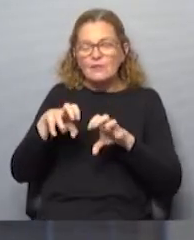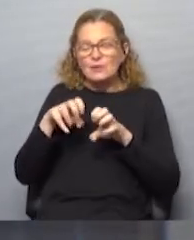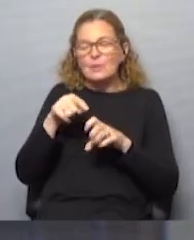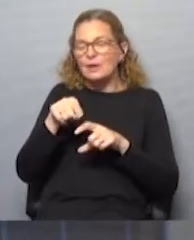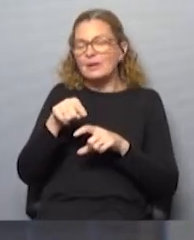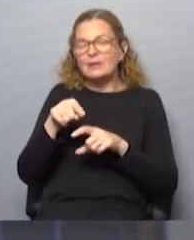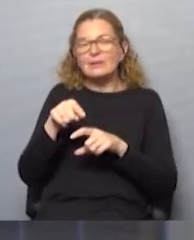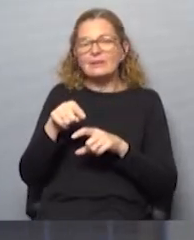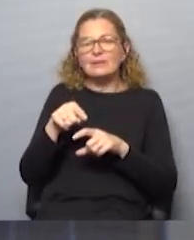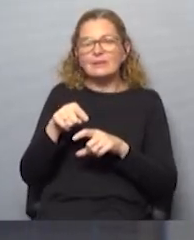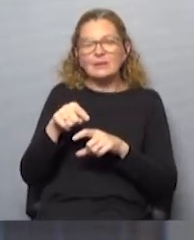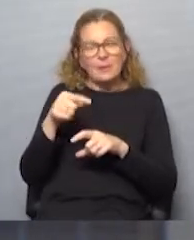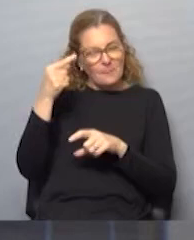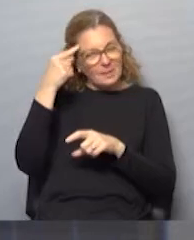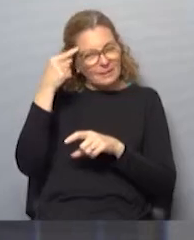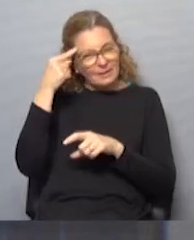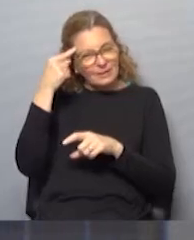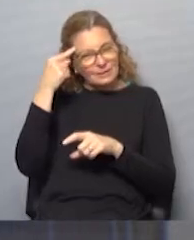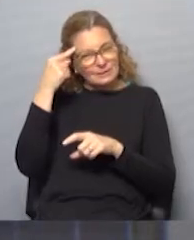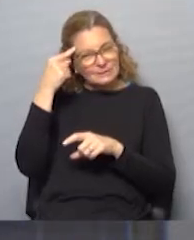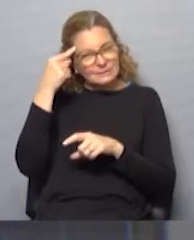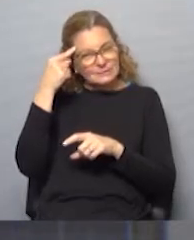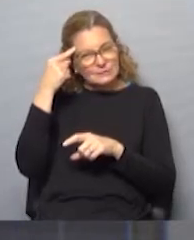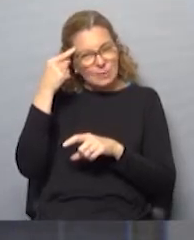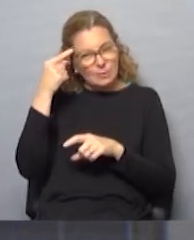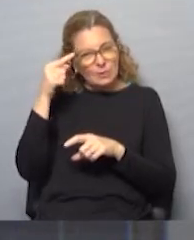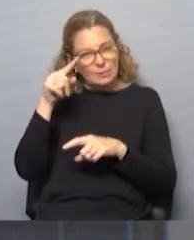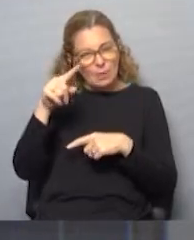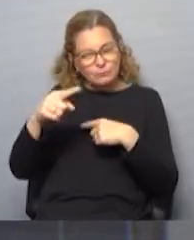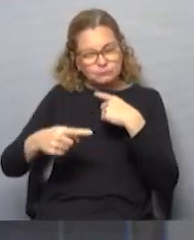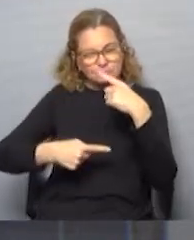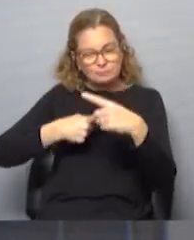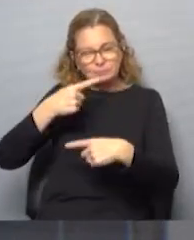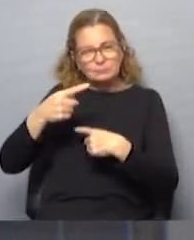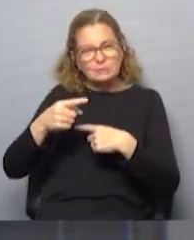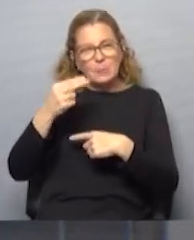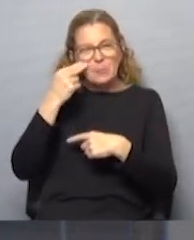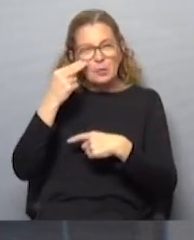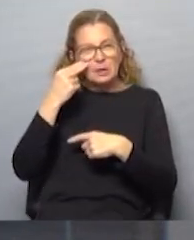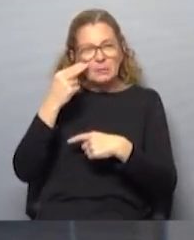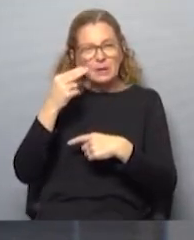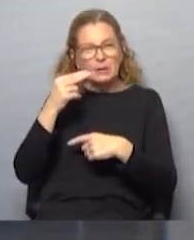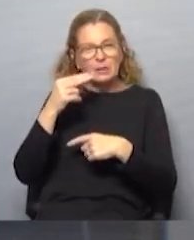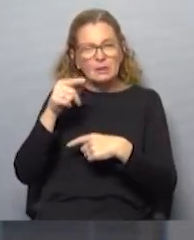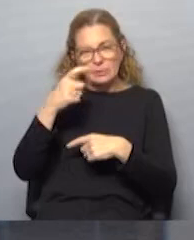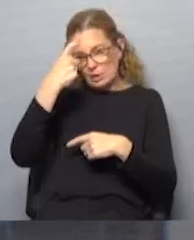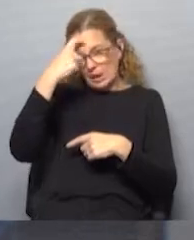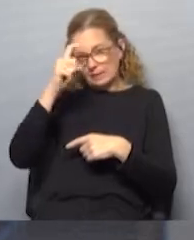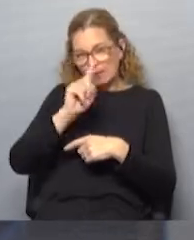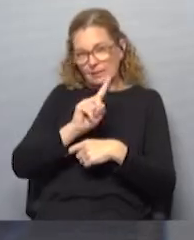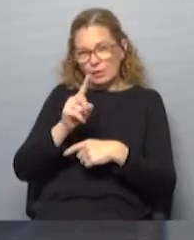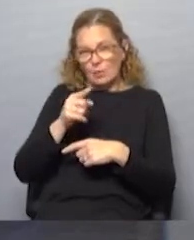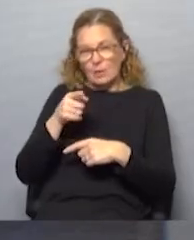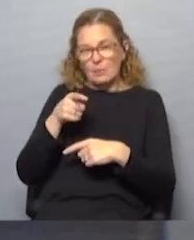digamos en esa espiral de la que a veces cuesta salir que en momentos de crisis se dice no la ciencia no vamos a